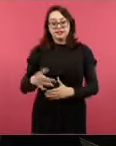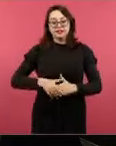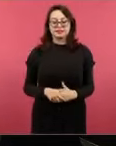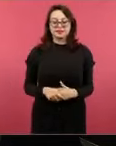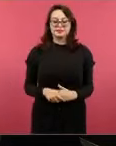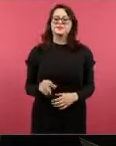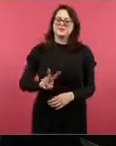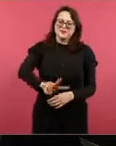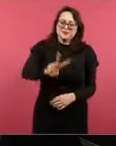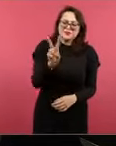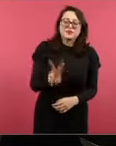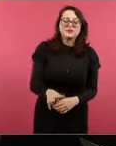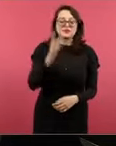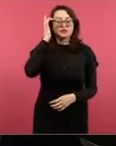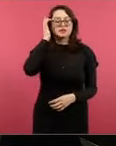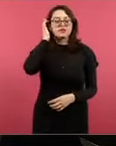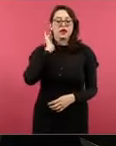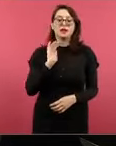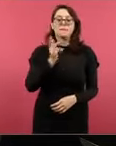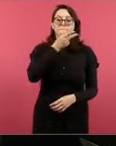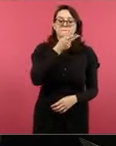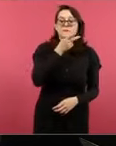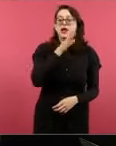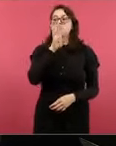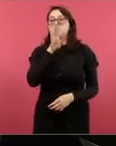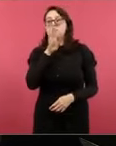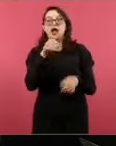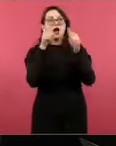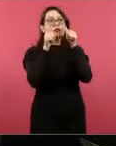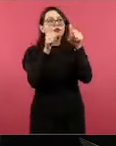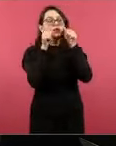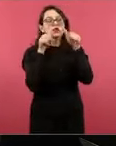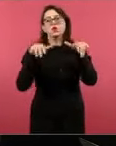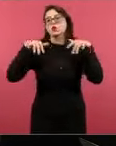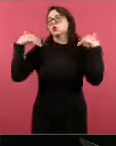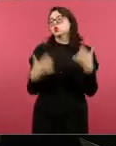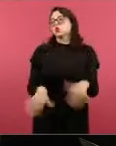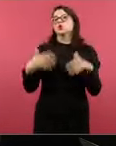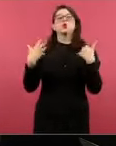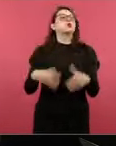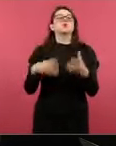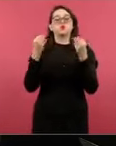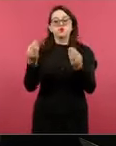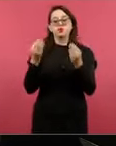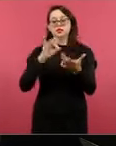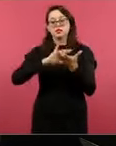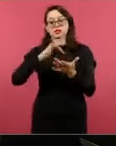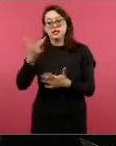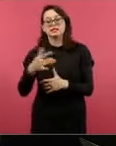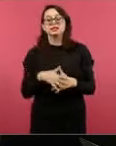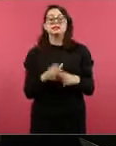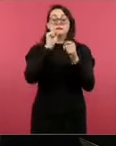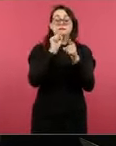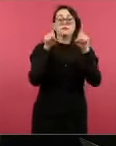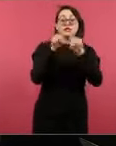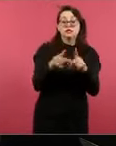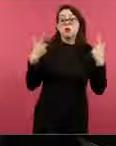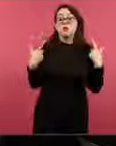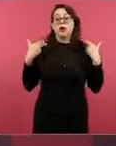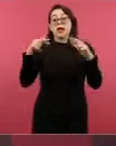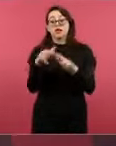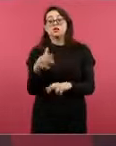de corazón, a madres y padres de familia que nos están escuchando, a maestras y maestros, les reitero